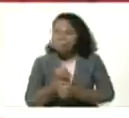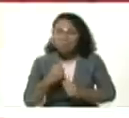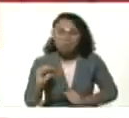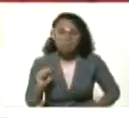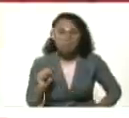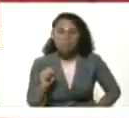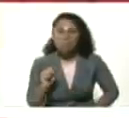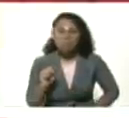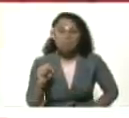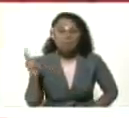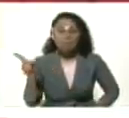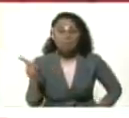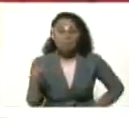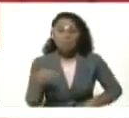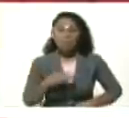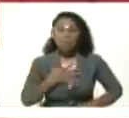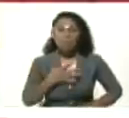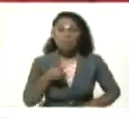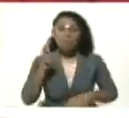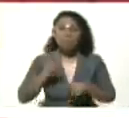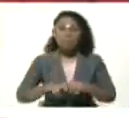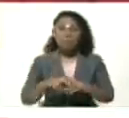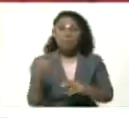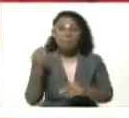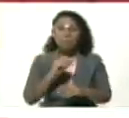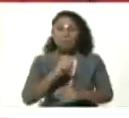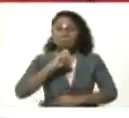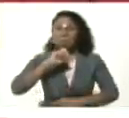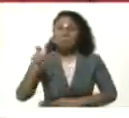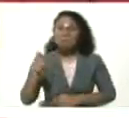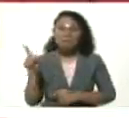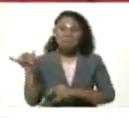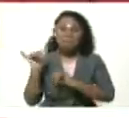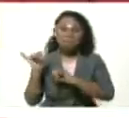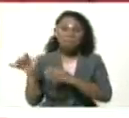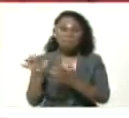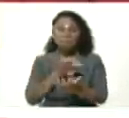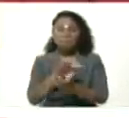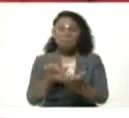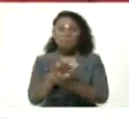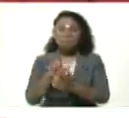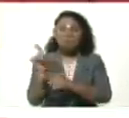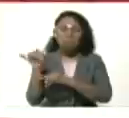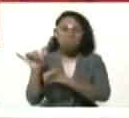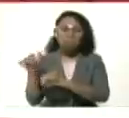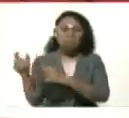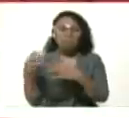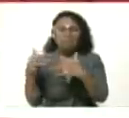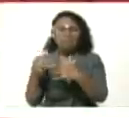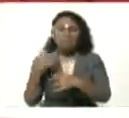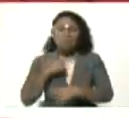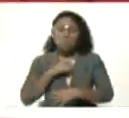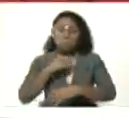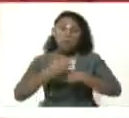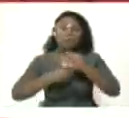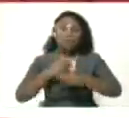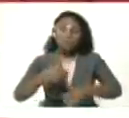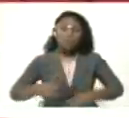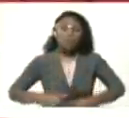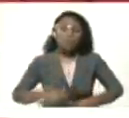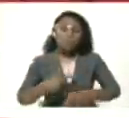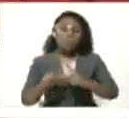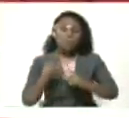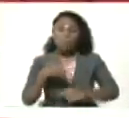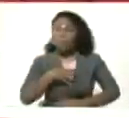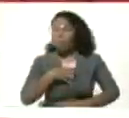ellos puedan sentarse, porque además se odian entre ellos. Se odian. Nosotros hacemos esfuerzo, pero no le